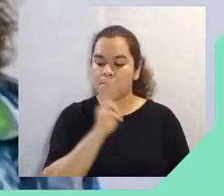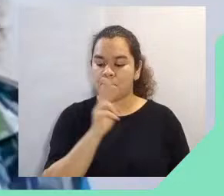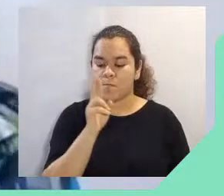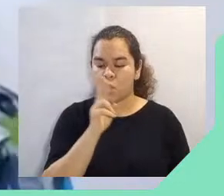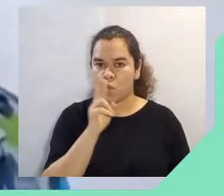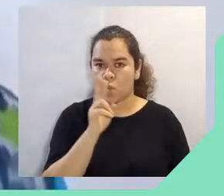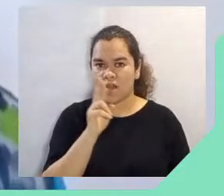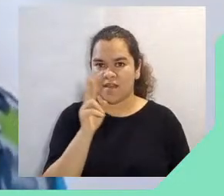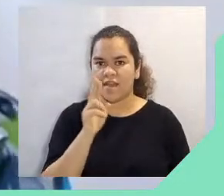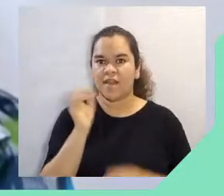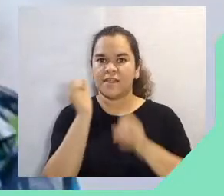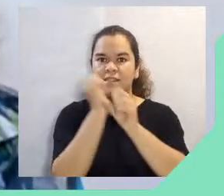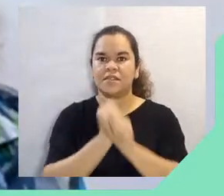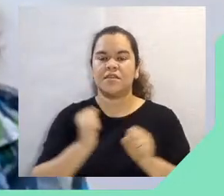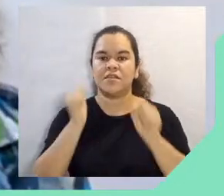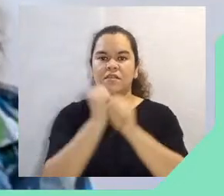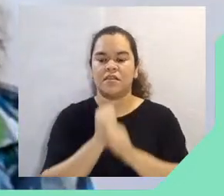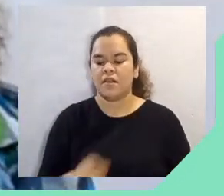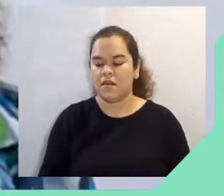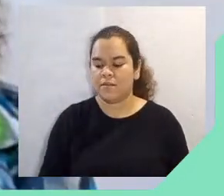ingeniera en agrimensura,